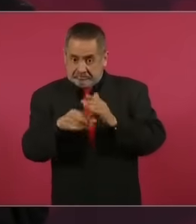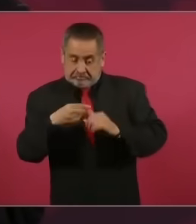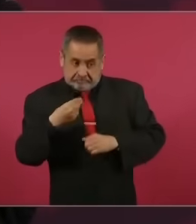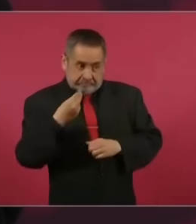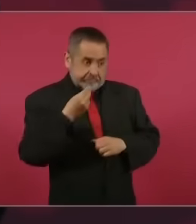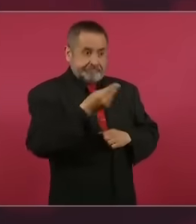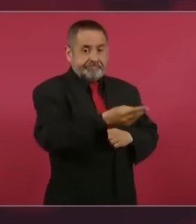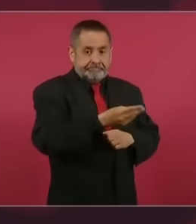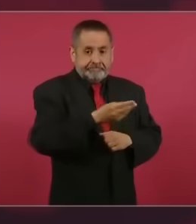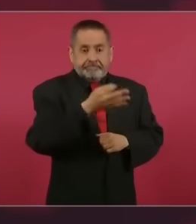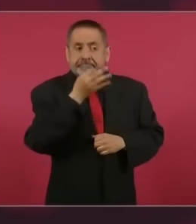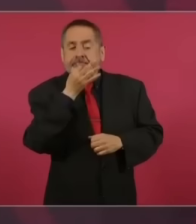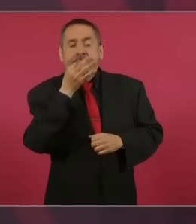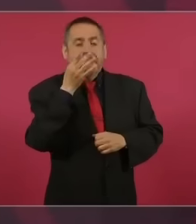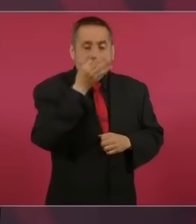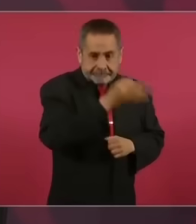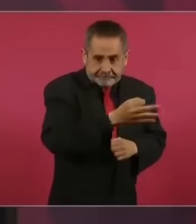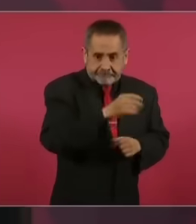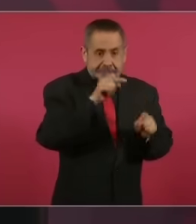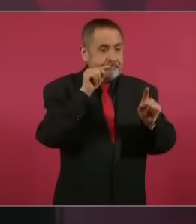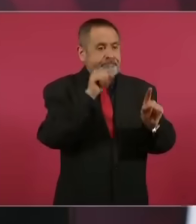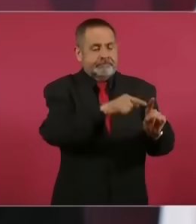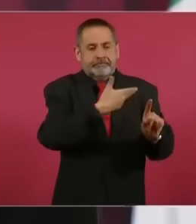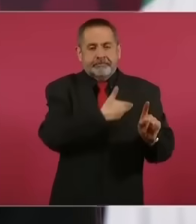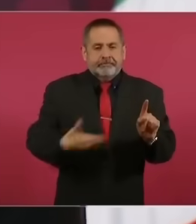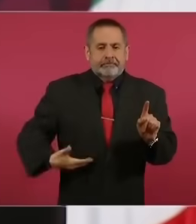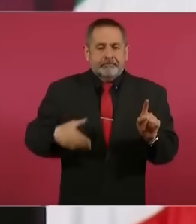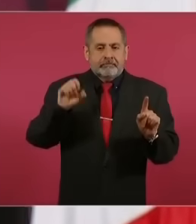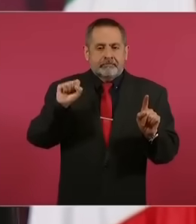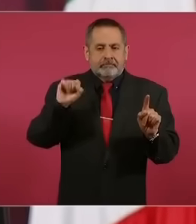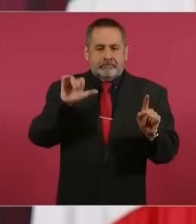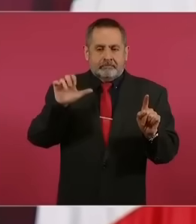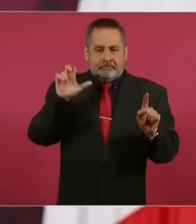se le manda decir a la presidenta